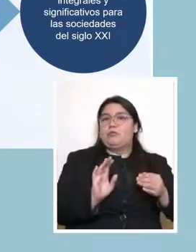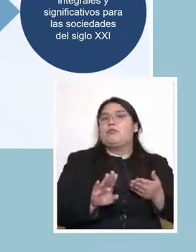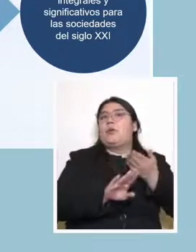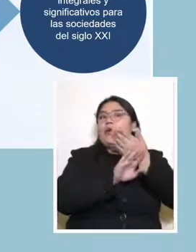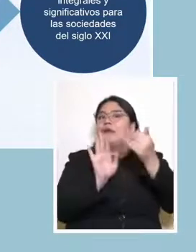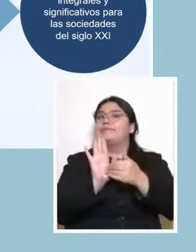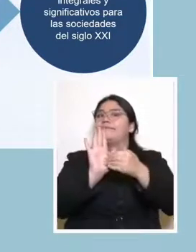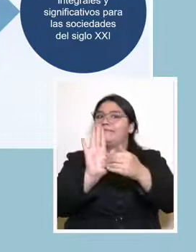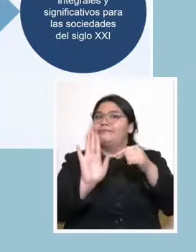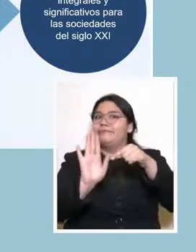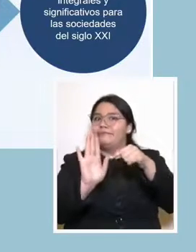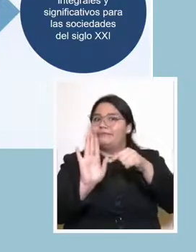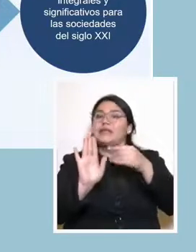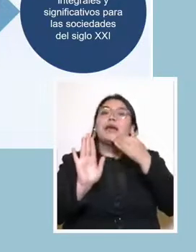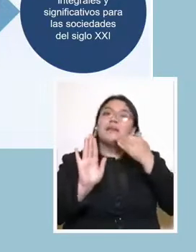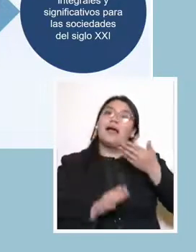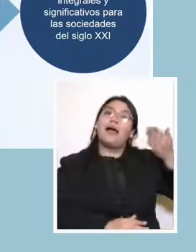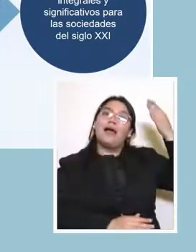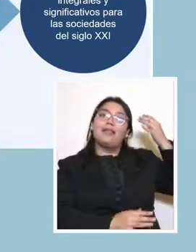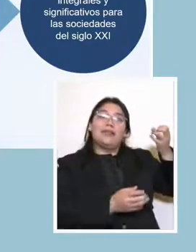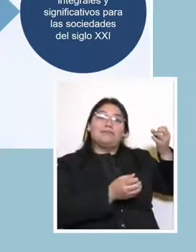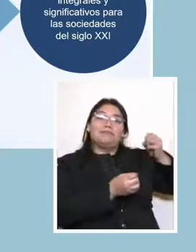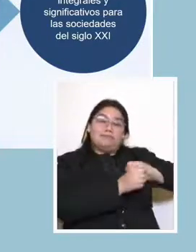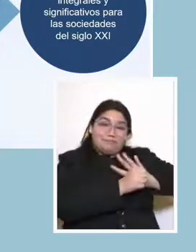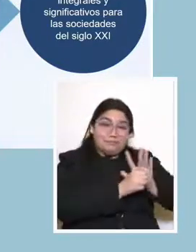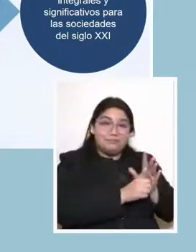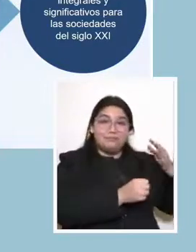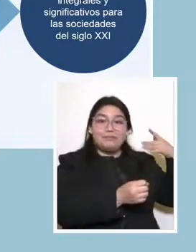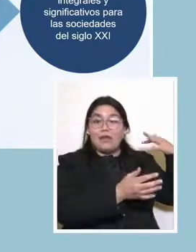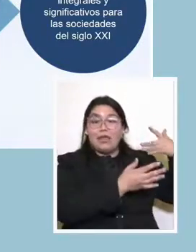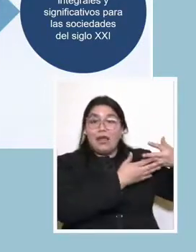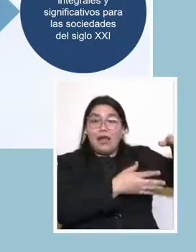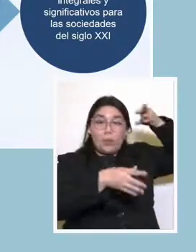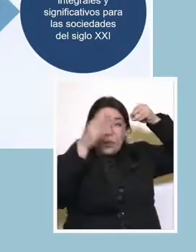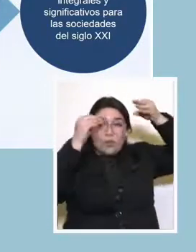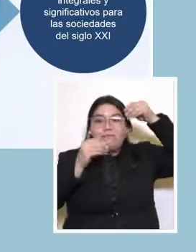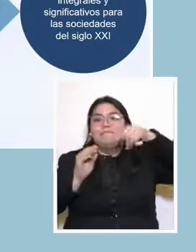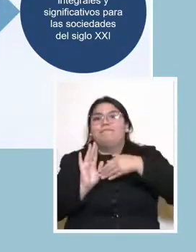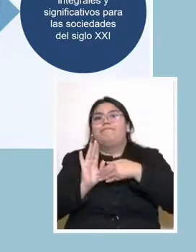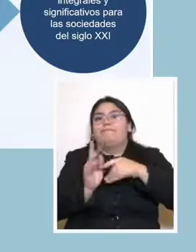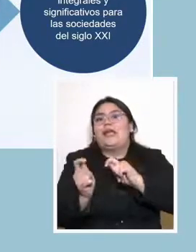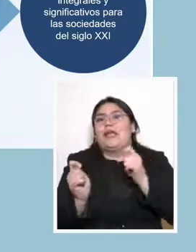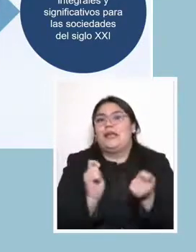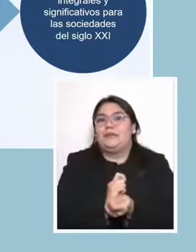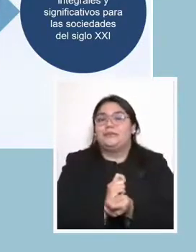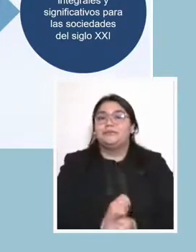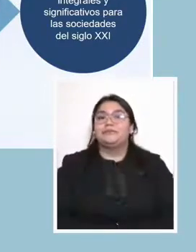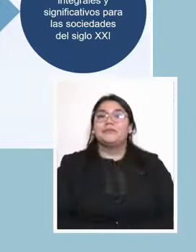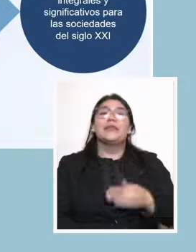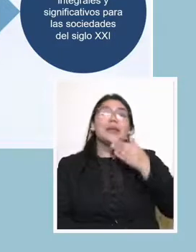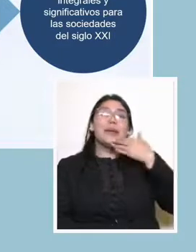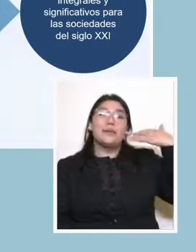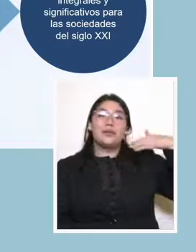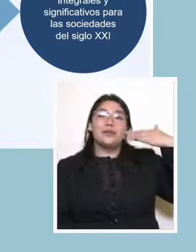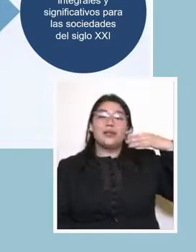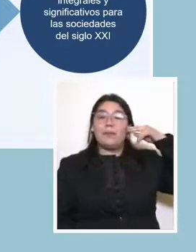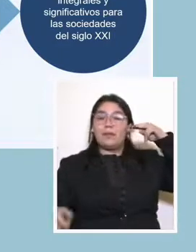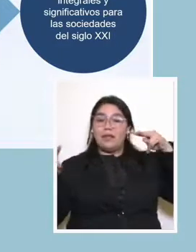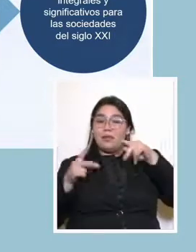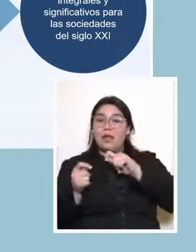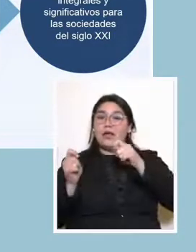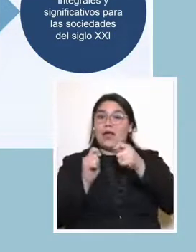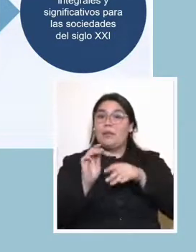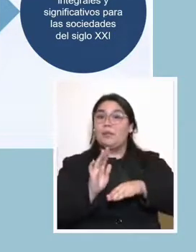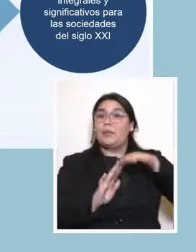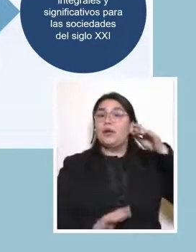durante la pandemia. Que también es importante poder resaltar en este cambio de paradigma aquello que nosotros,